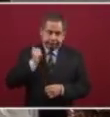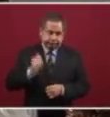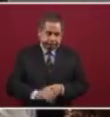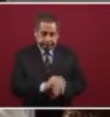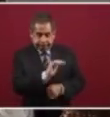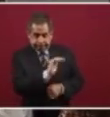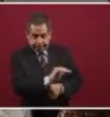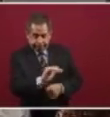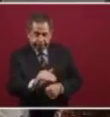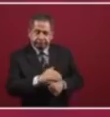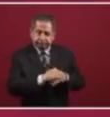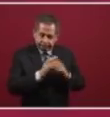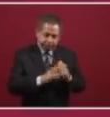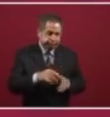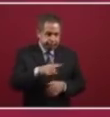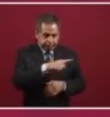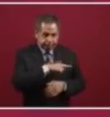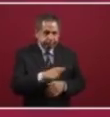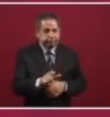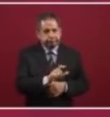exhortarlos a que